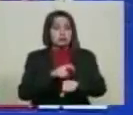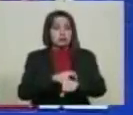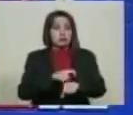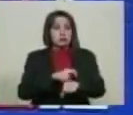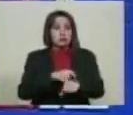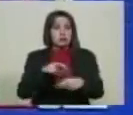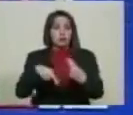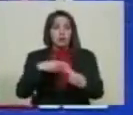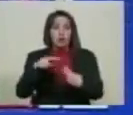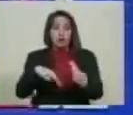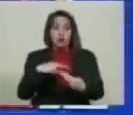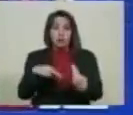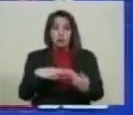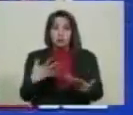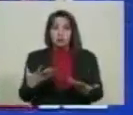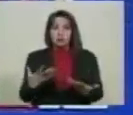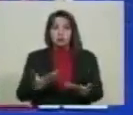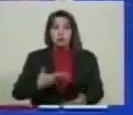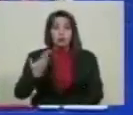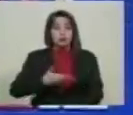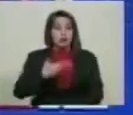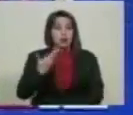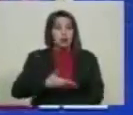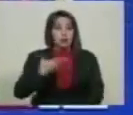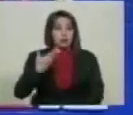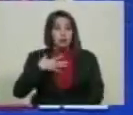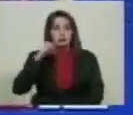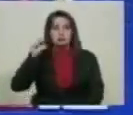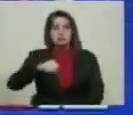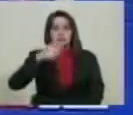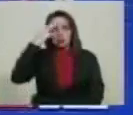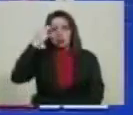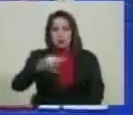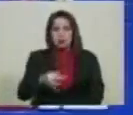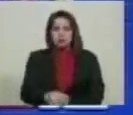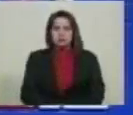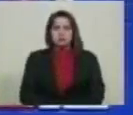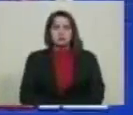revolución inexpugnable. Sí lo creo.